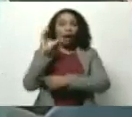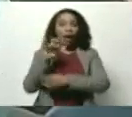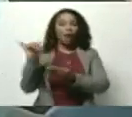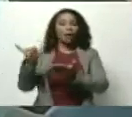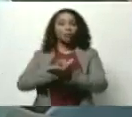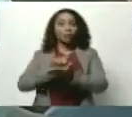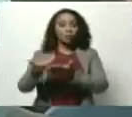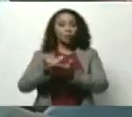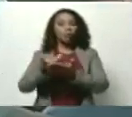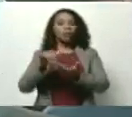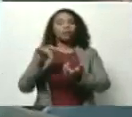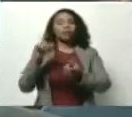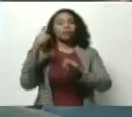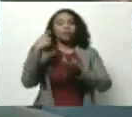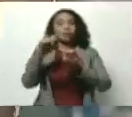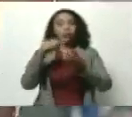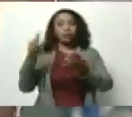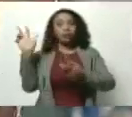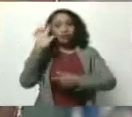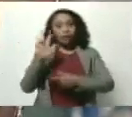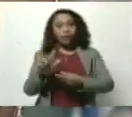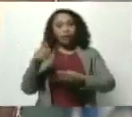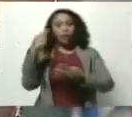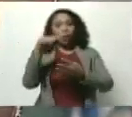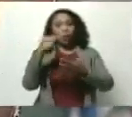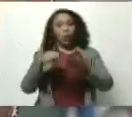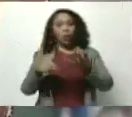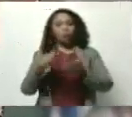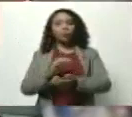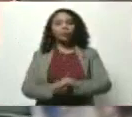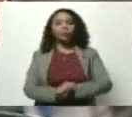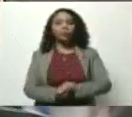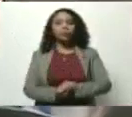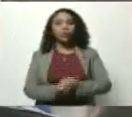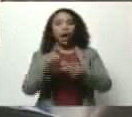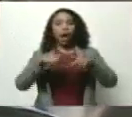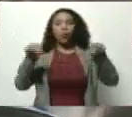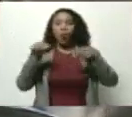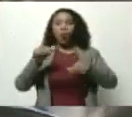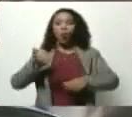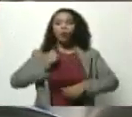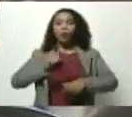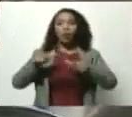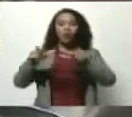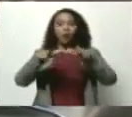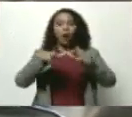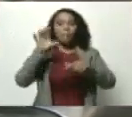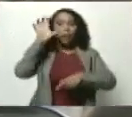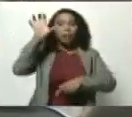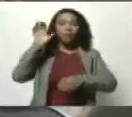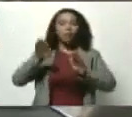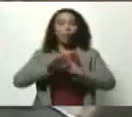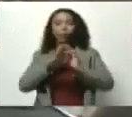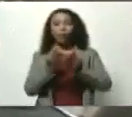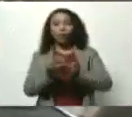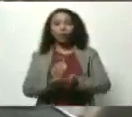california o bien a la bulla de nigeria en japón en cualquier parte del mundo